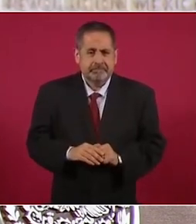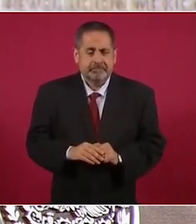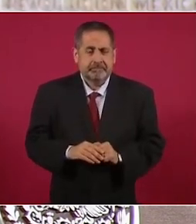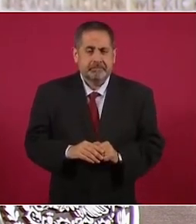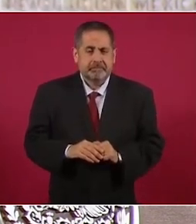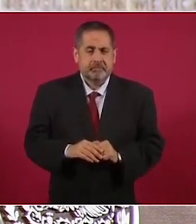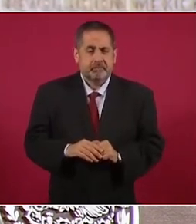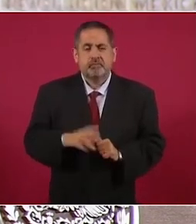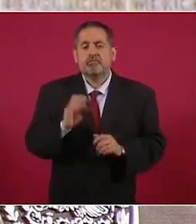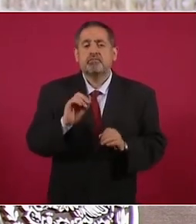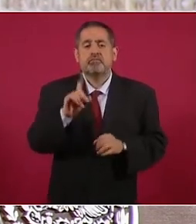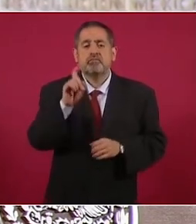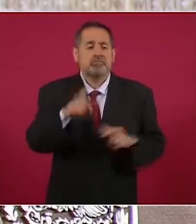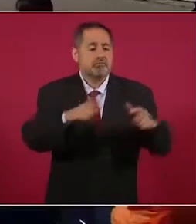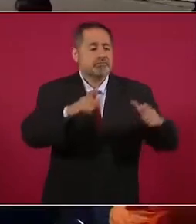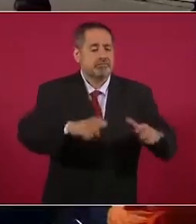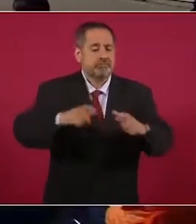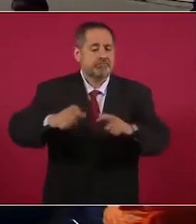ni por los cenotes, ni